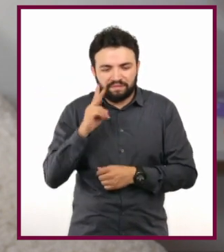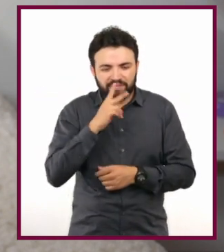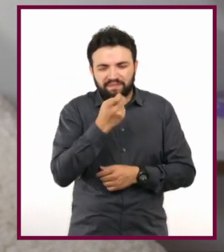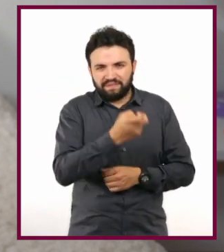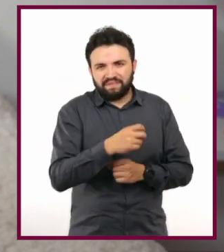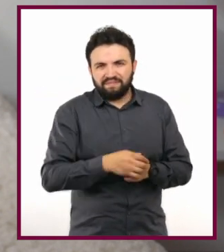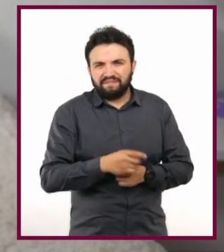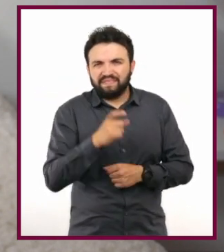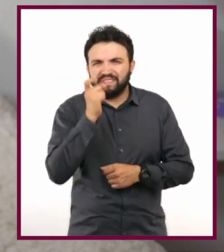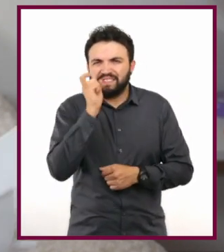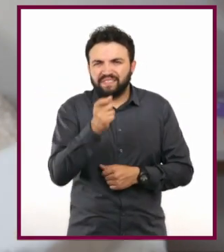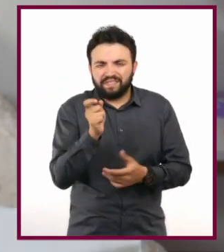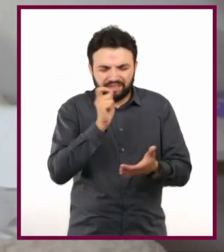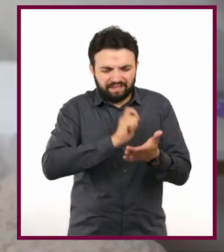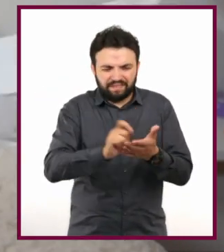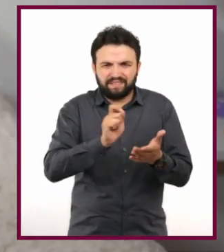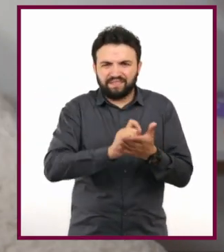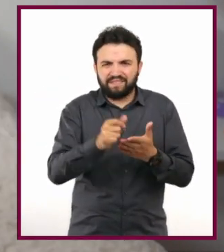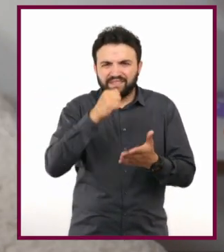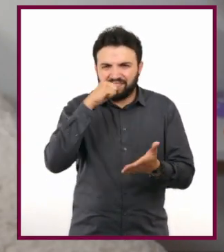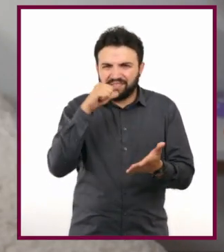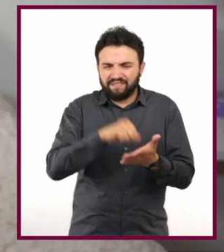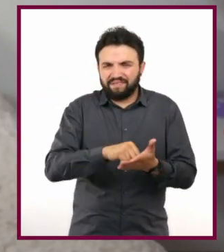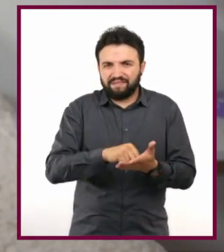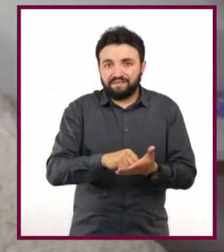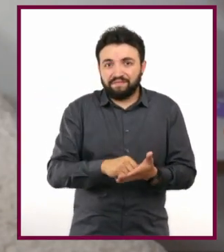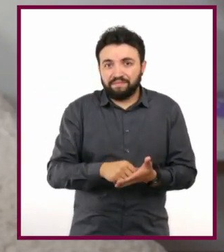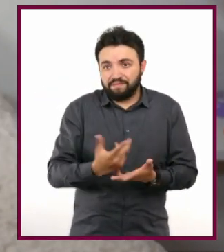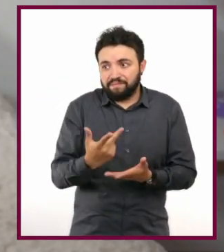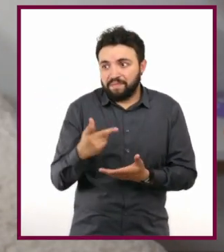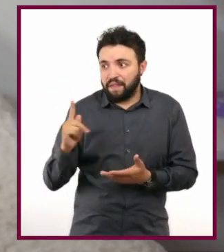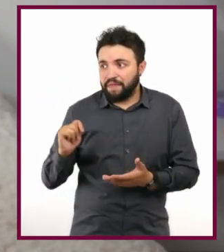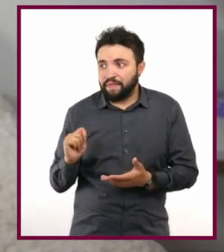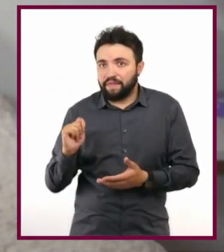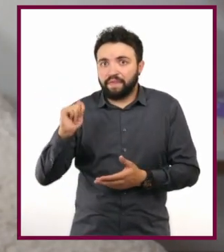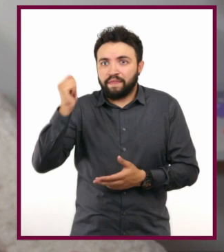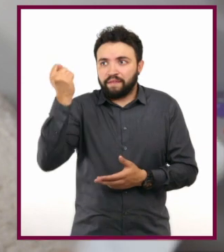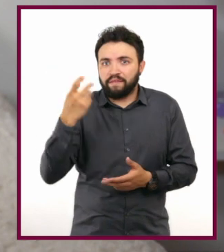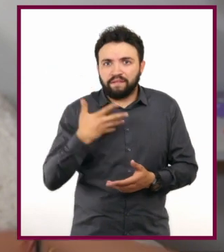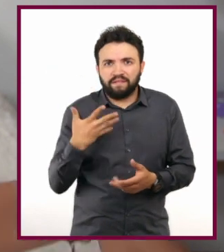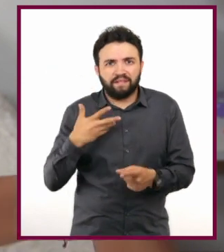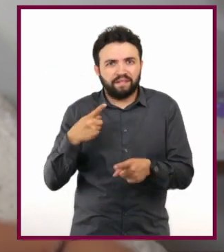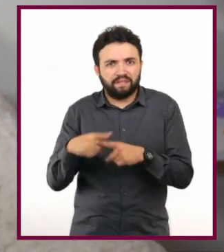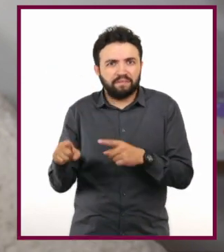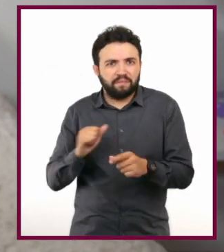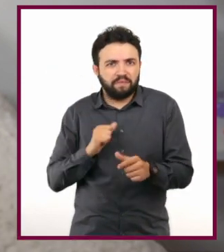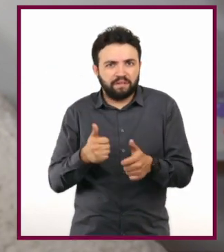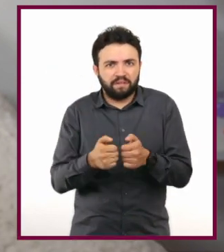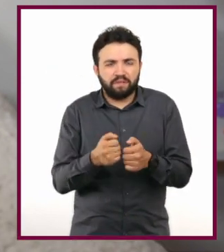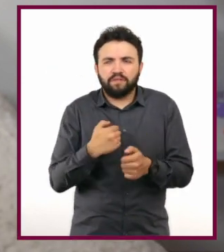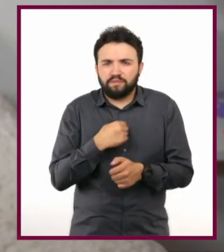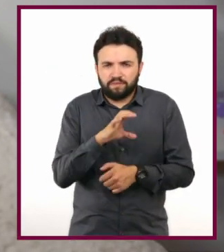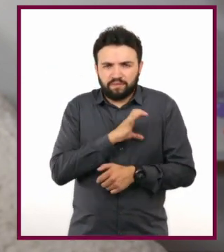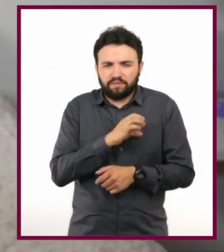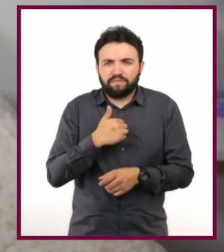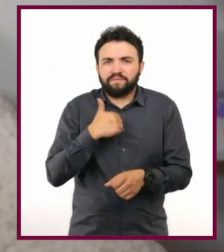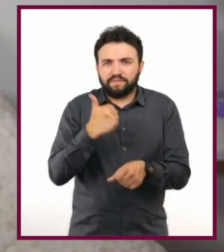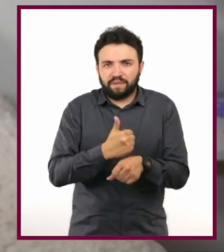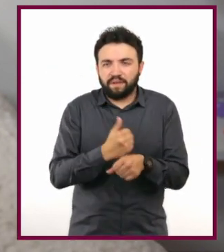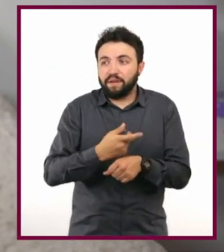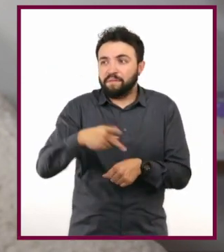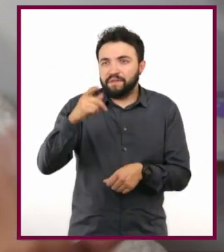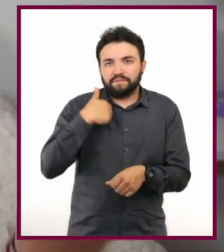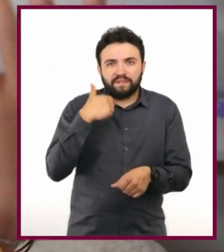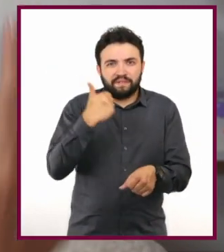esto. ¿Quién escribe hoy en día cartas? Ella y la tecnología nomás no hacen clic. Quiero mucho a mi abu, pero